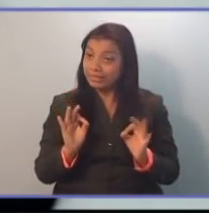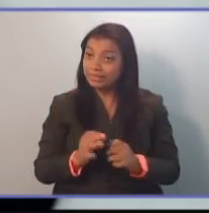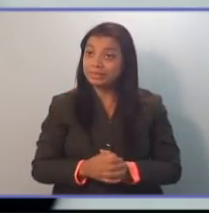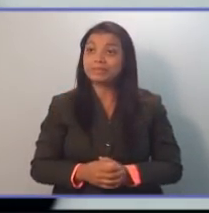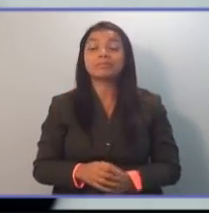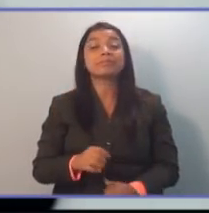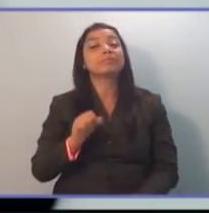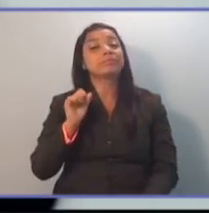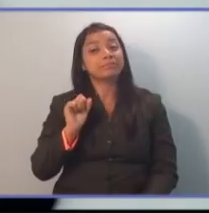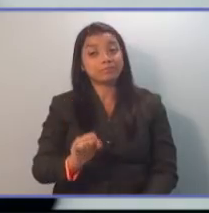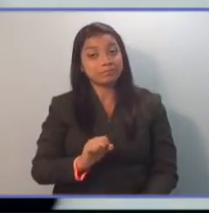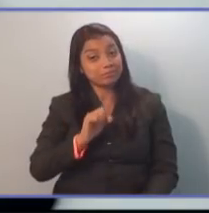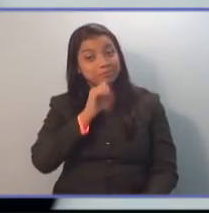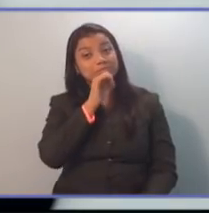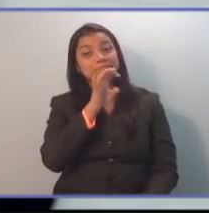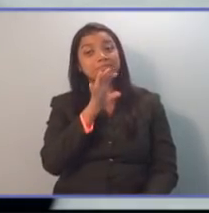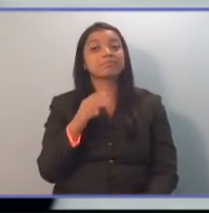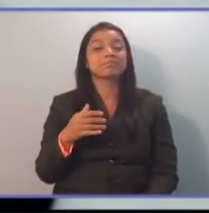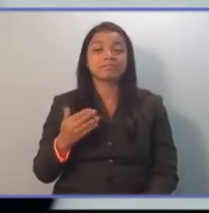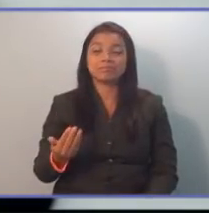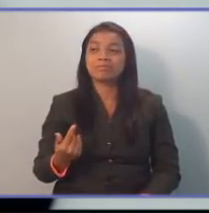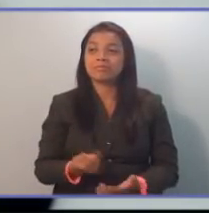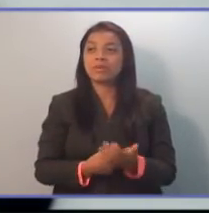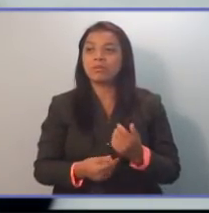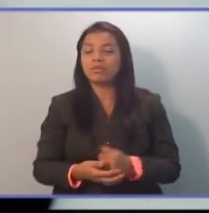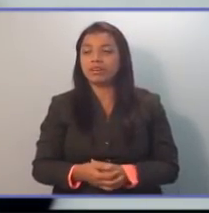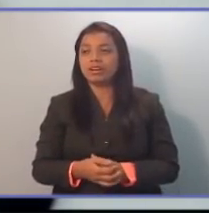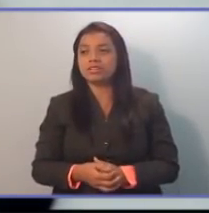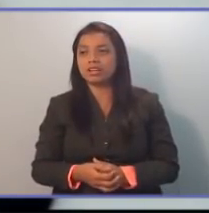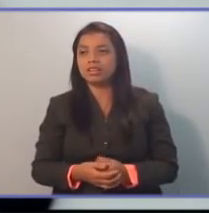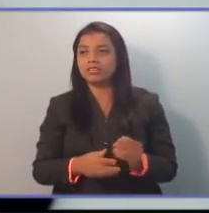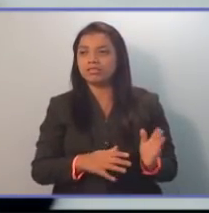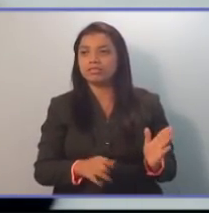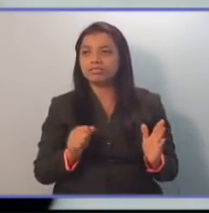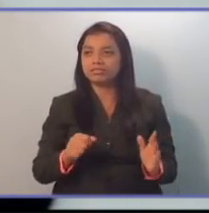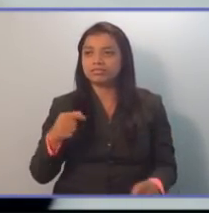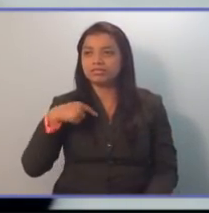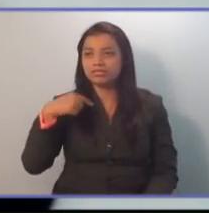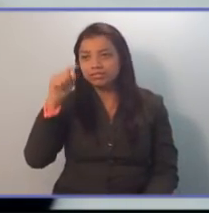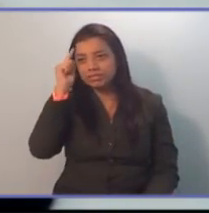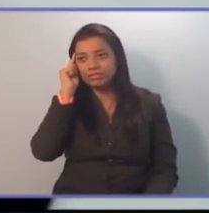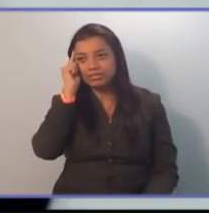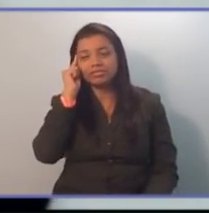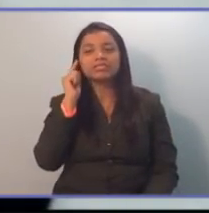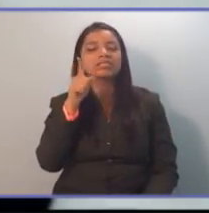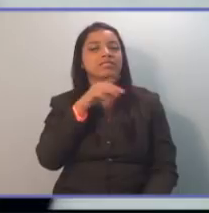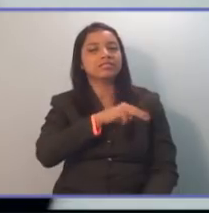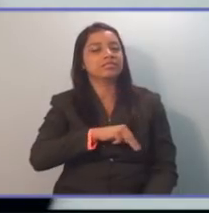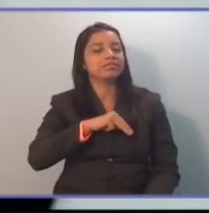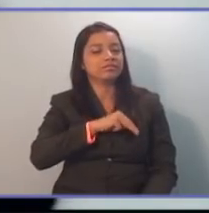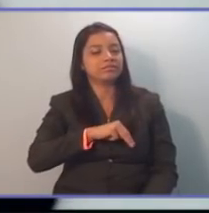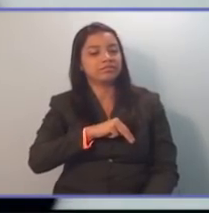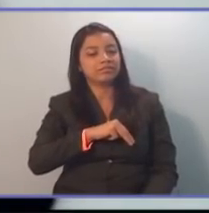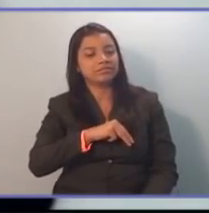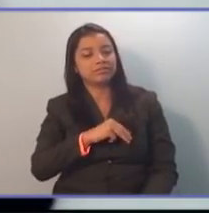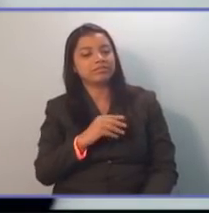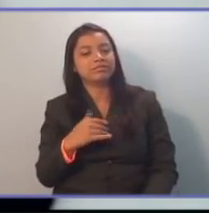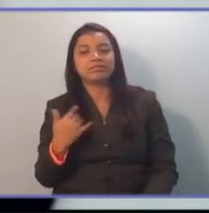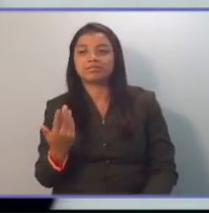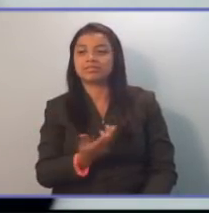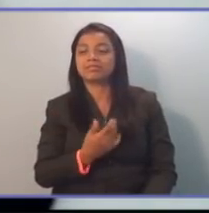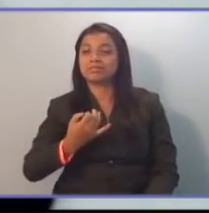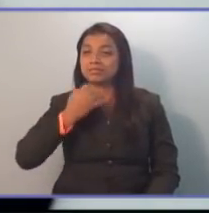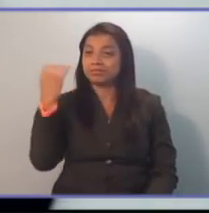podría decirse que tengo esa moralidad que exige